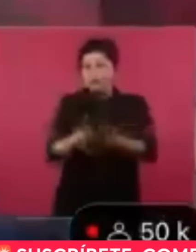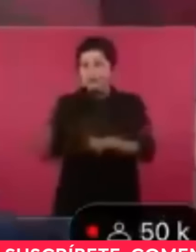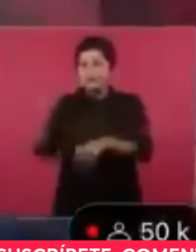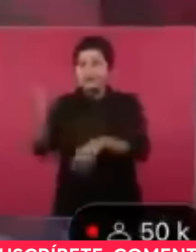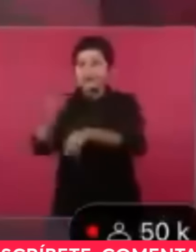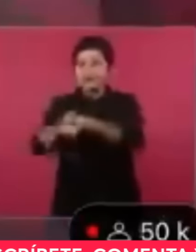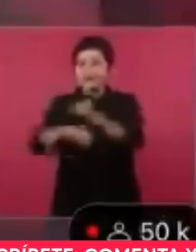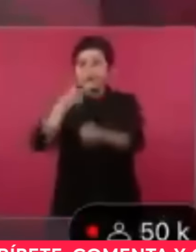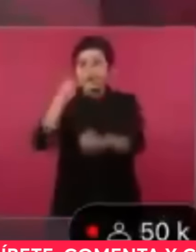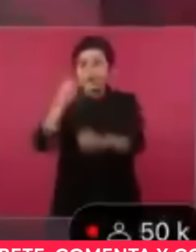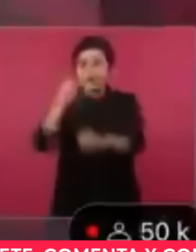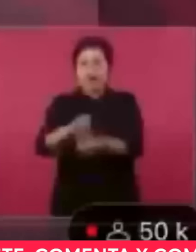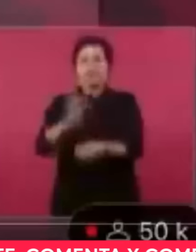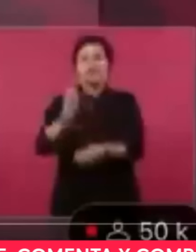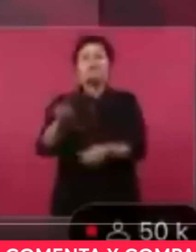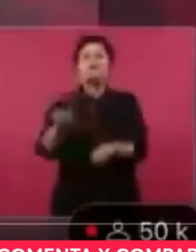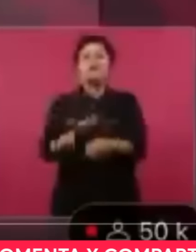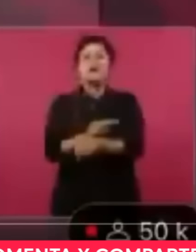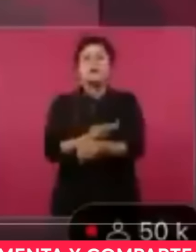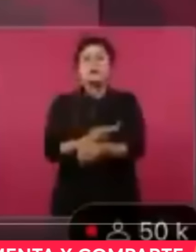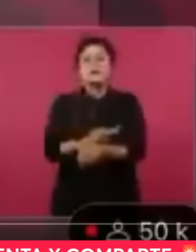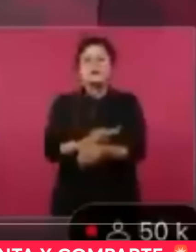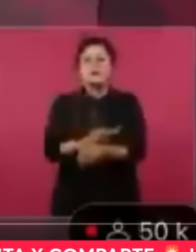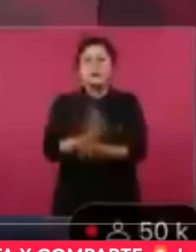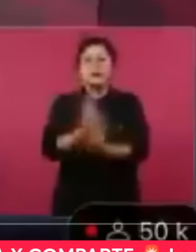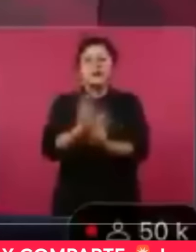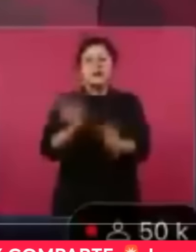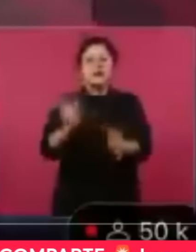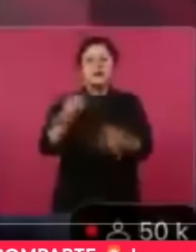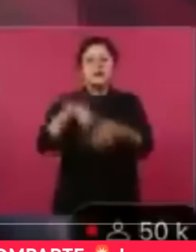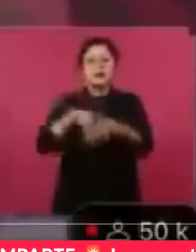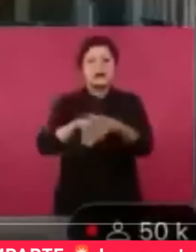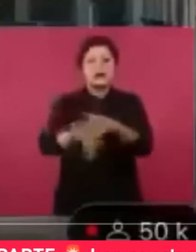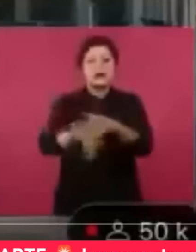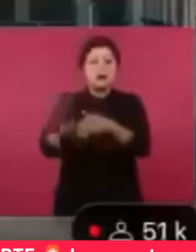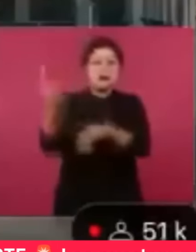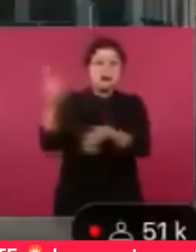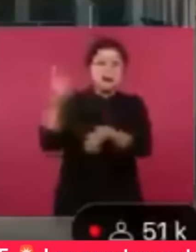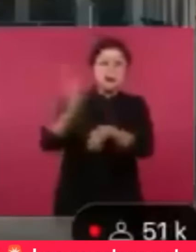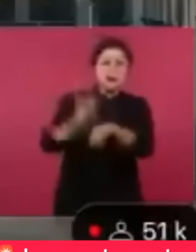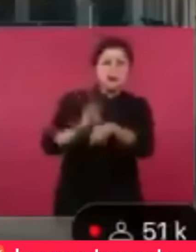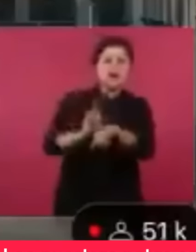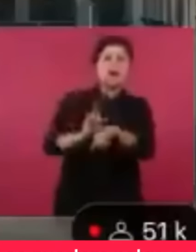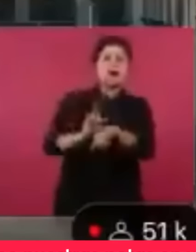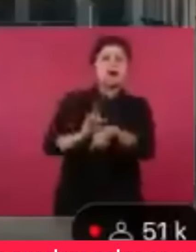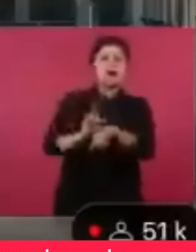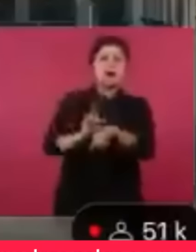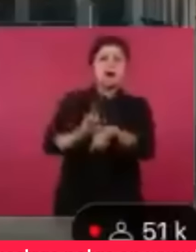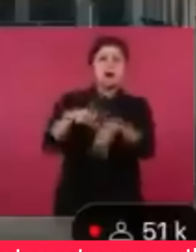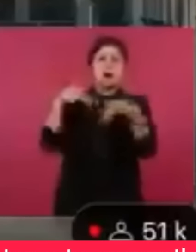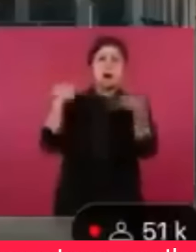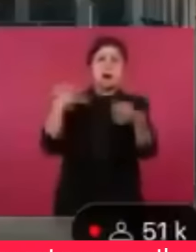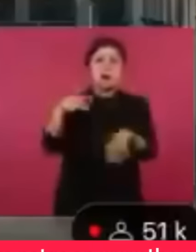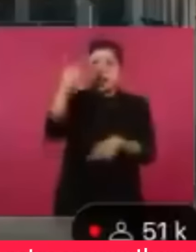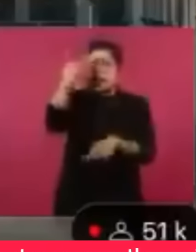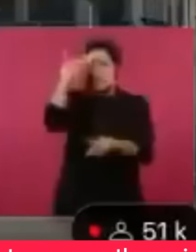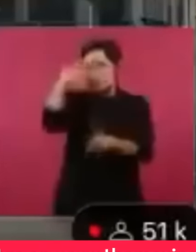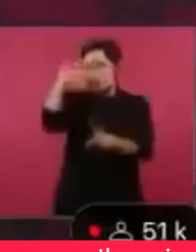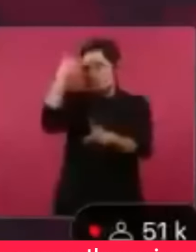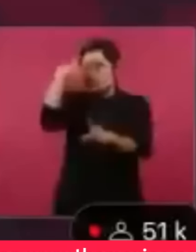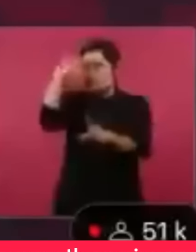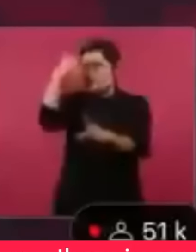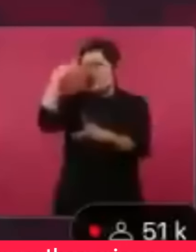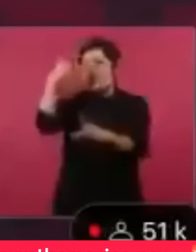ya saben pero bastante pero ya perdieron la